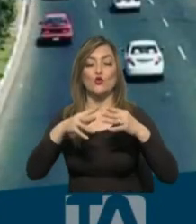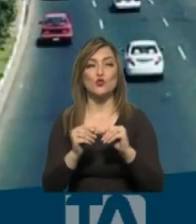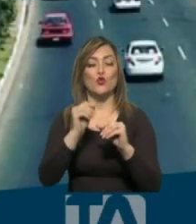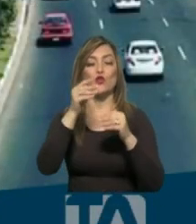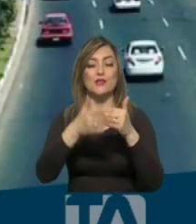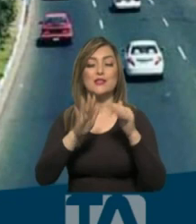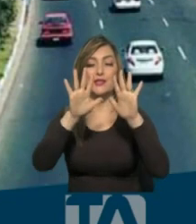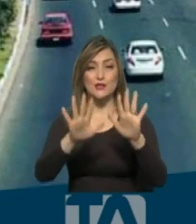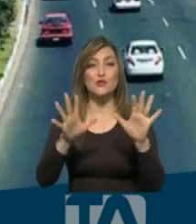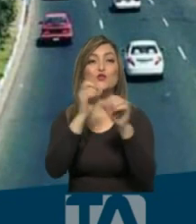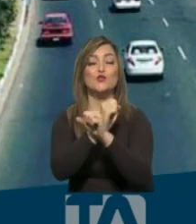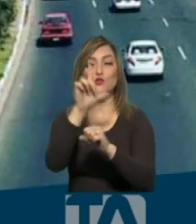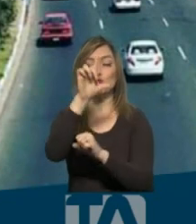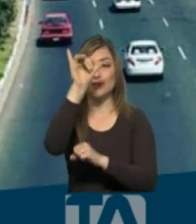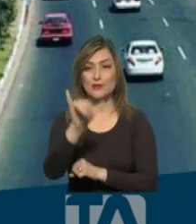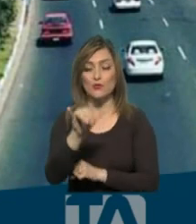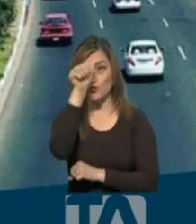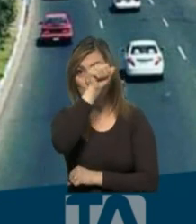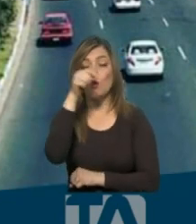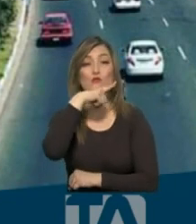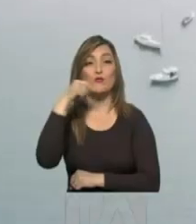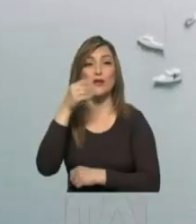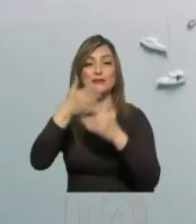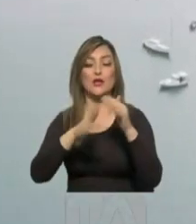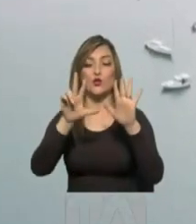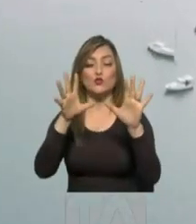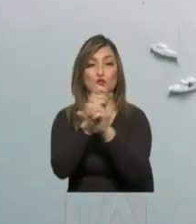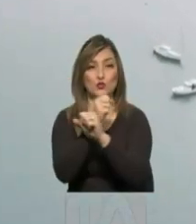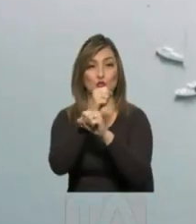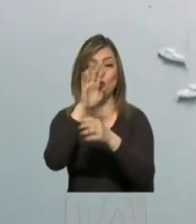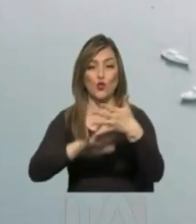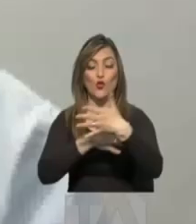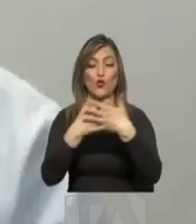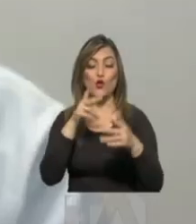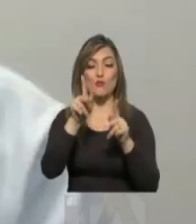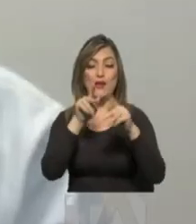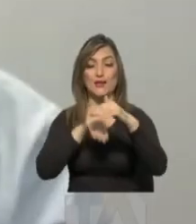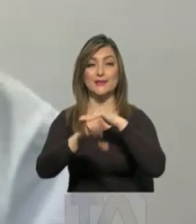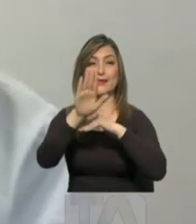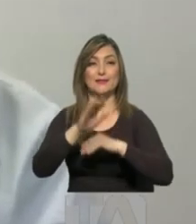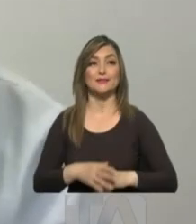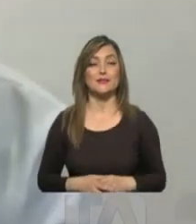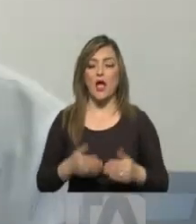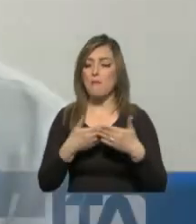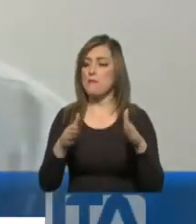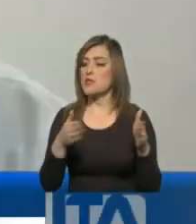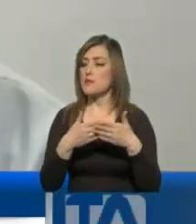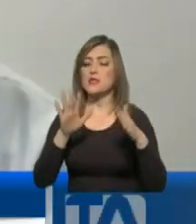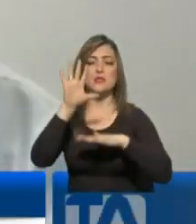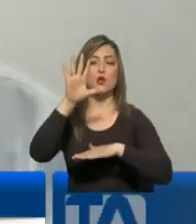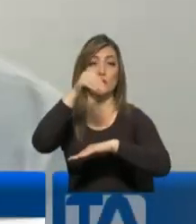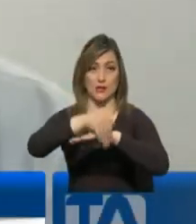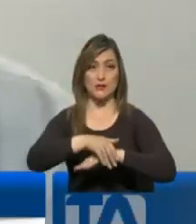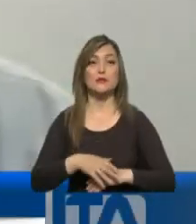22 horas de lunes a sábados. Domingos y feriados será solo hasta las 20 horas y también el horario de sus balnearios. Las playas van a estar abiertas hasta las 5 de